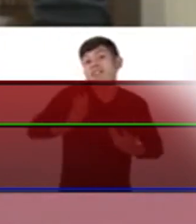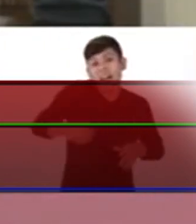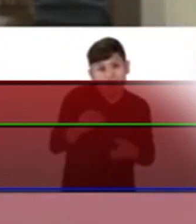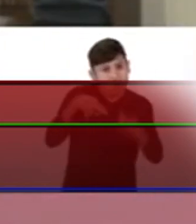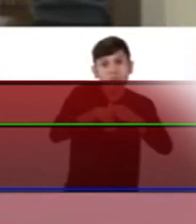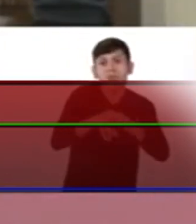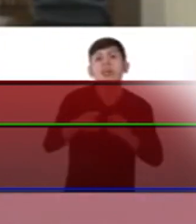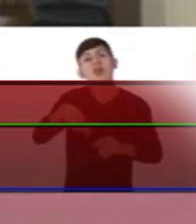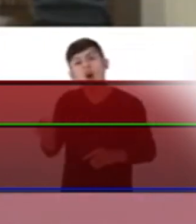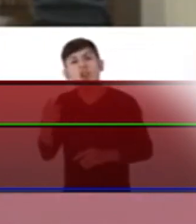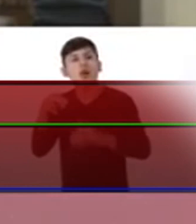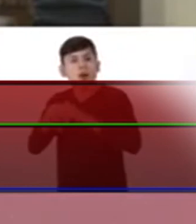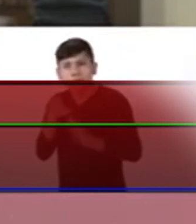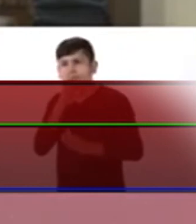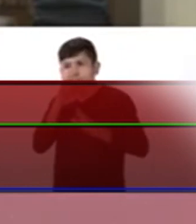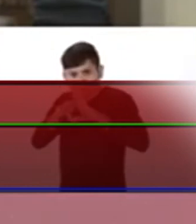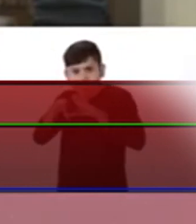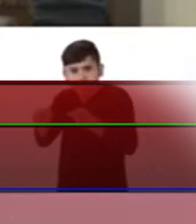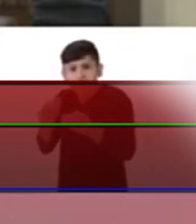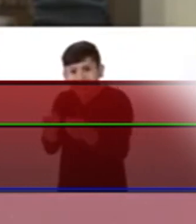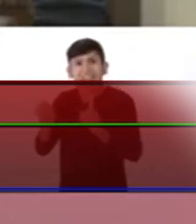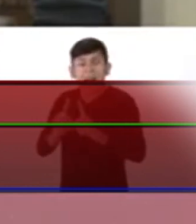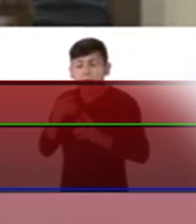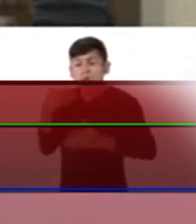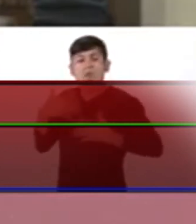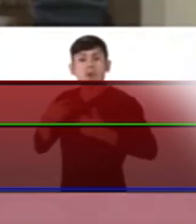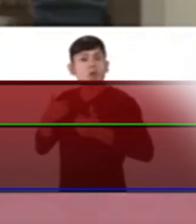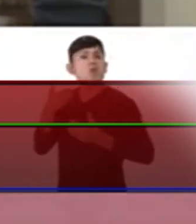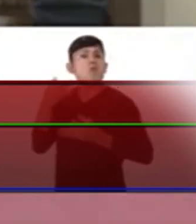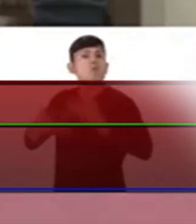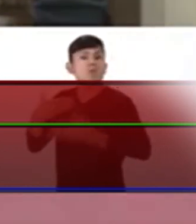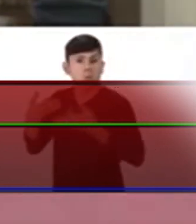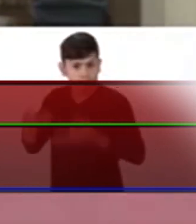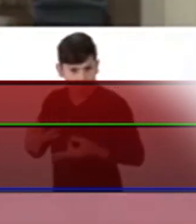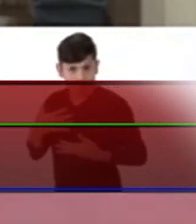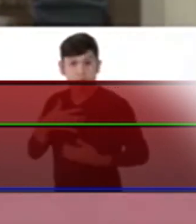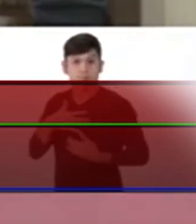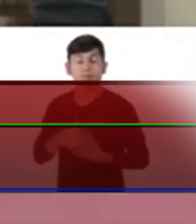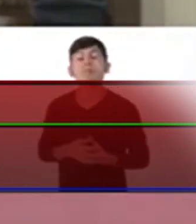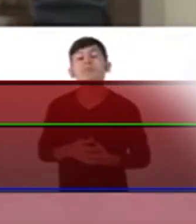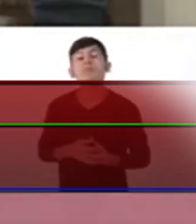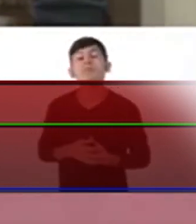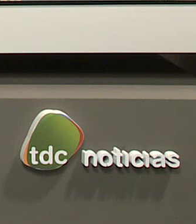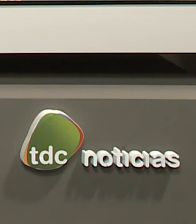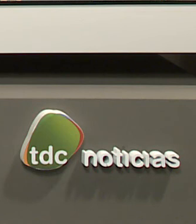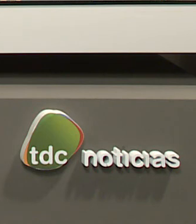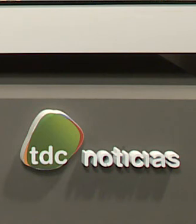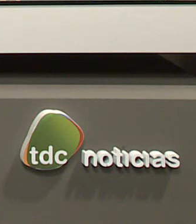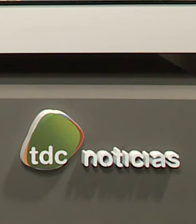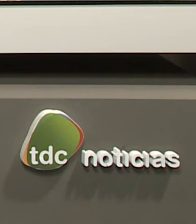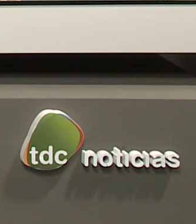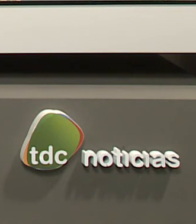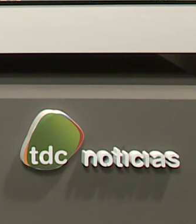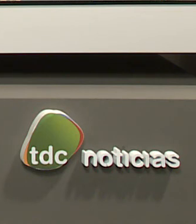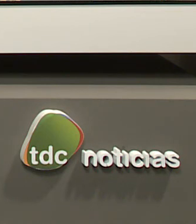que se encuentran sin respirador y con buena evolución. Esto es con respecto al parte del día de hoy.